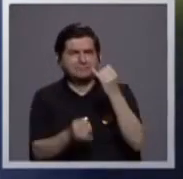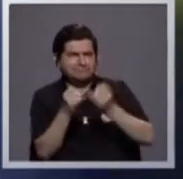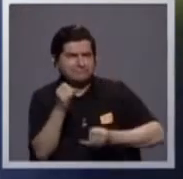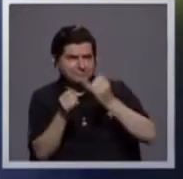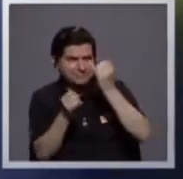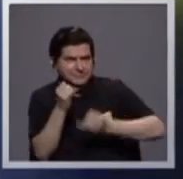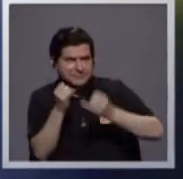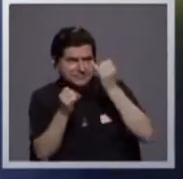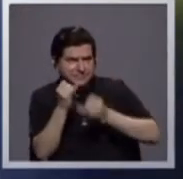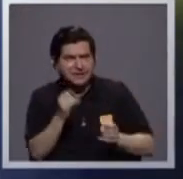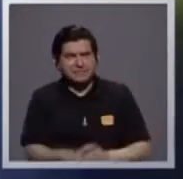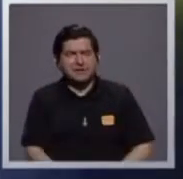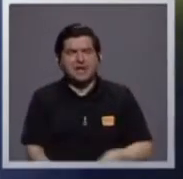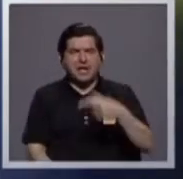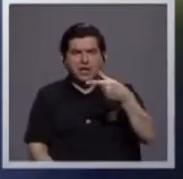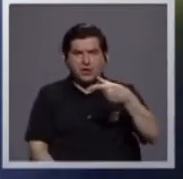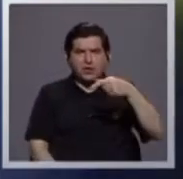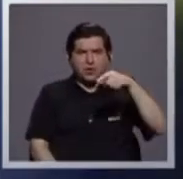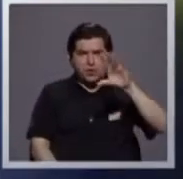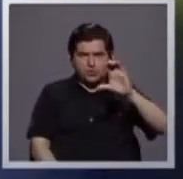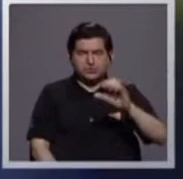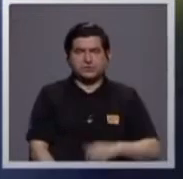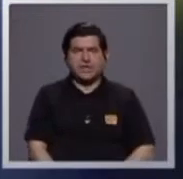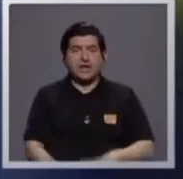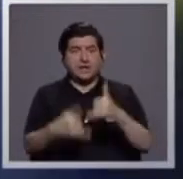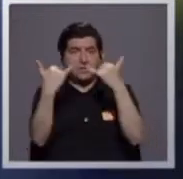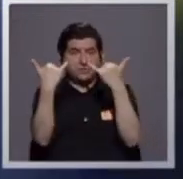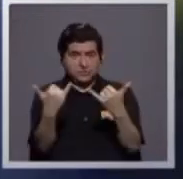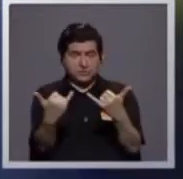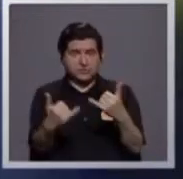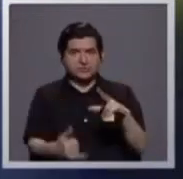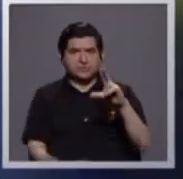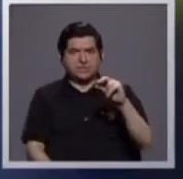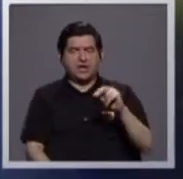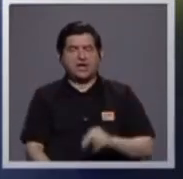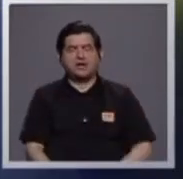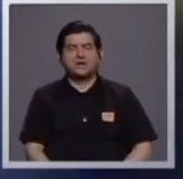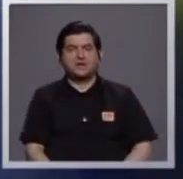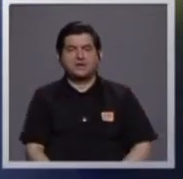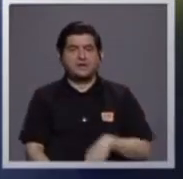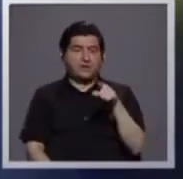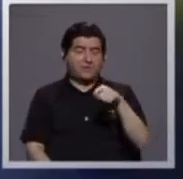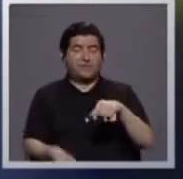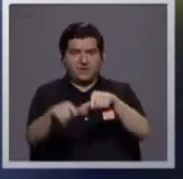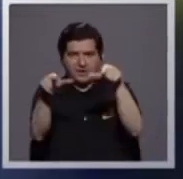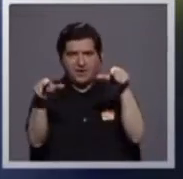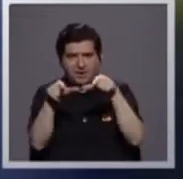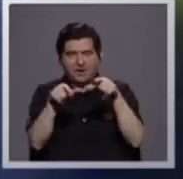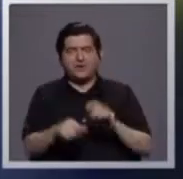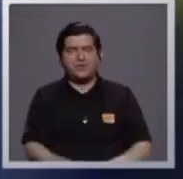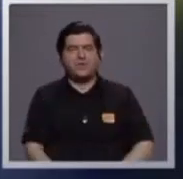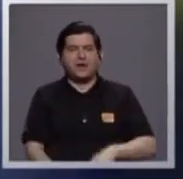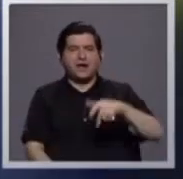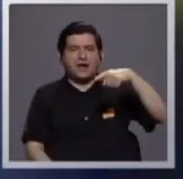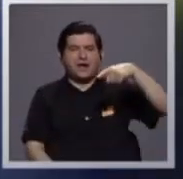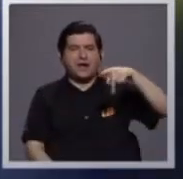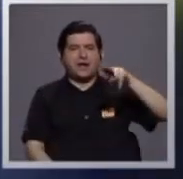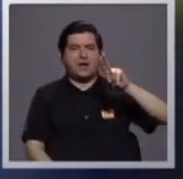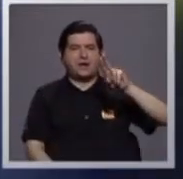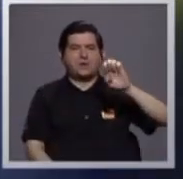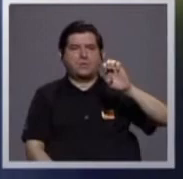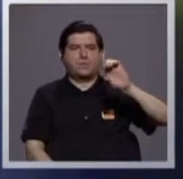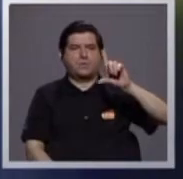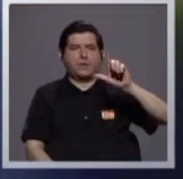terminar Gonzalo Castañeda, que ahora ya no está en Puebla de Los Ángeles, por lo menos imagino, sino en